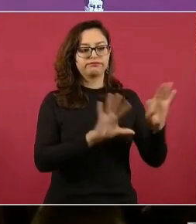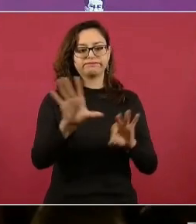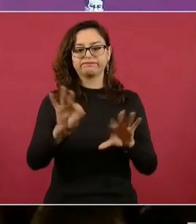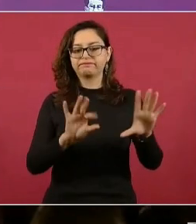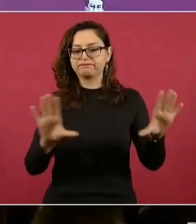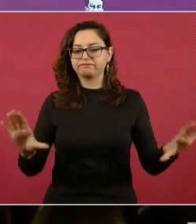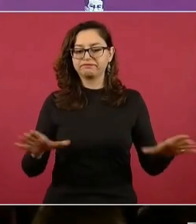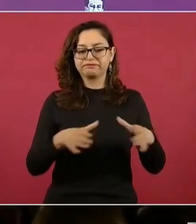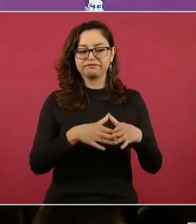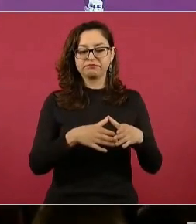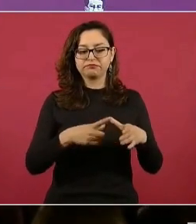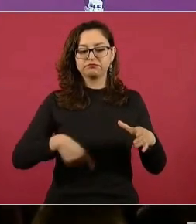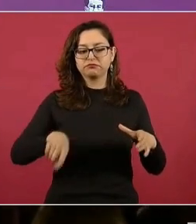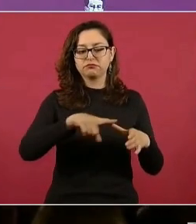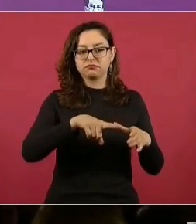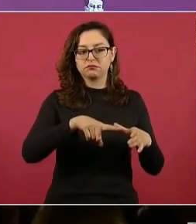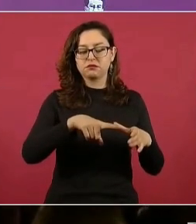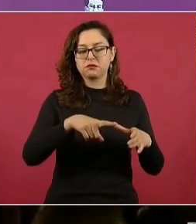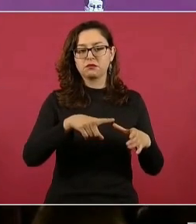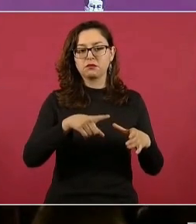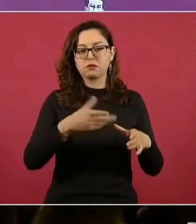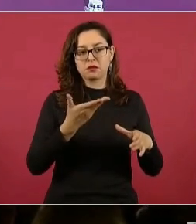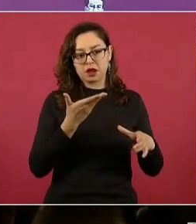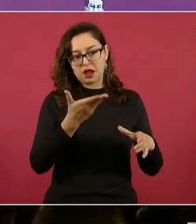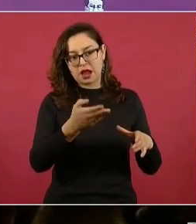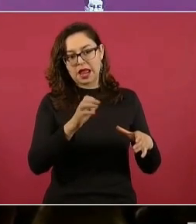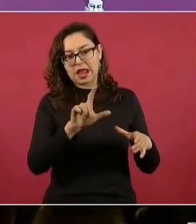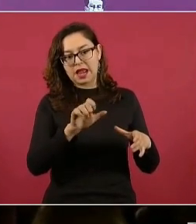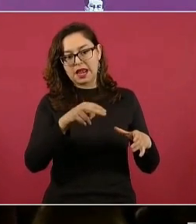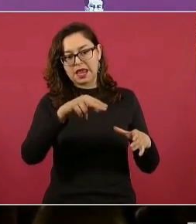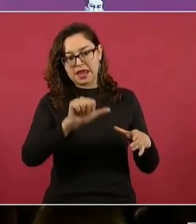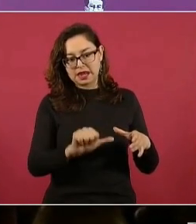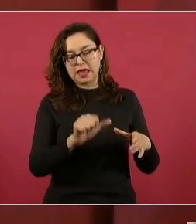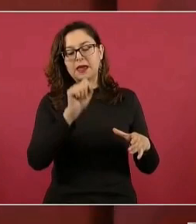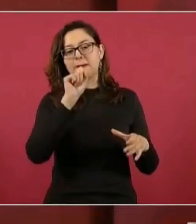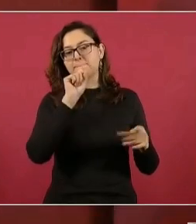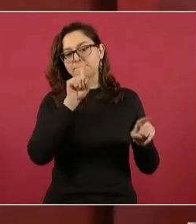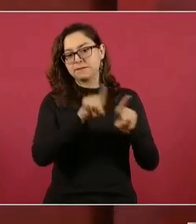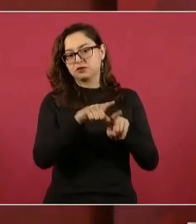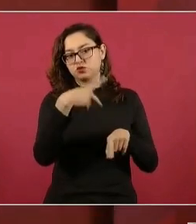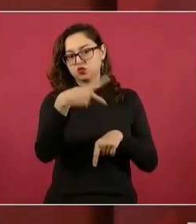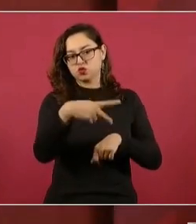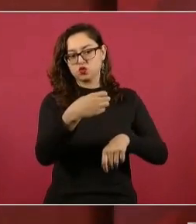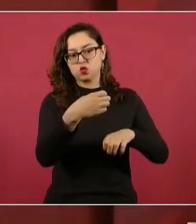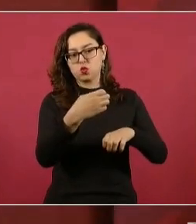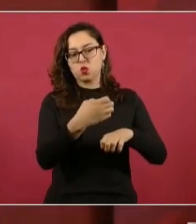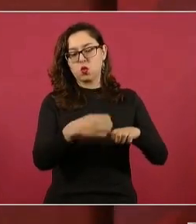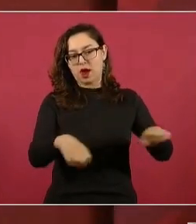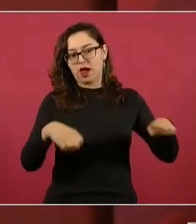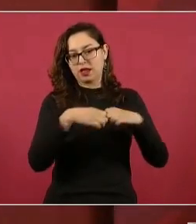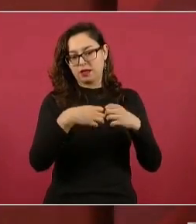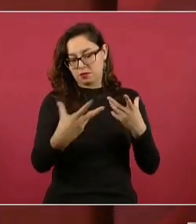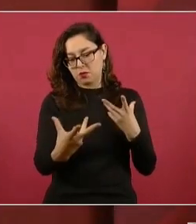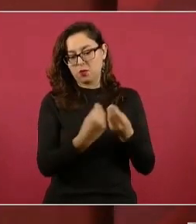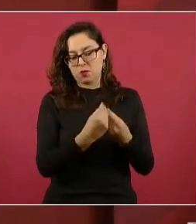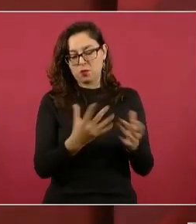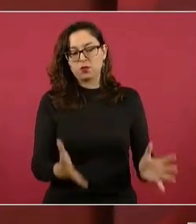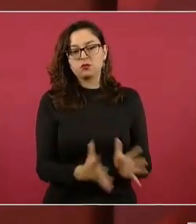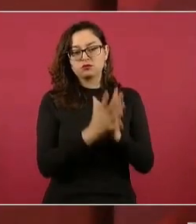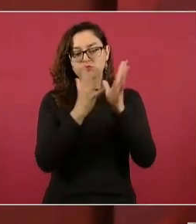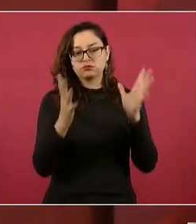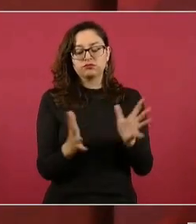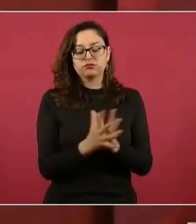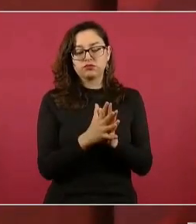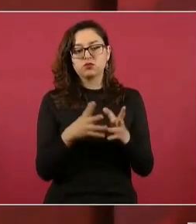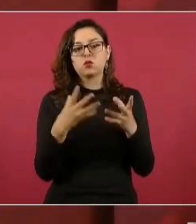aquí el equipo de la doctora elena de la conasip este quiero agradecer que en este este